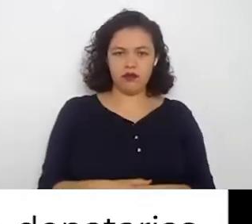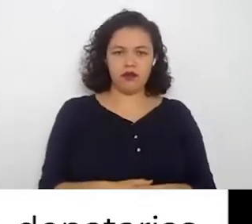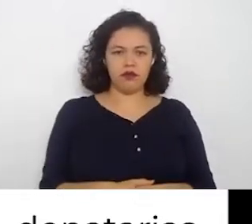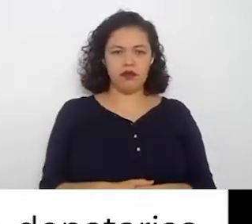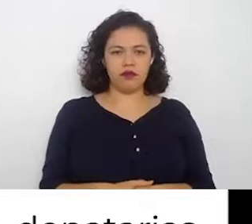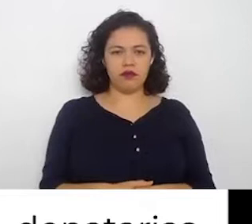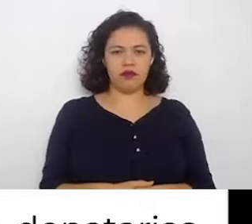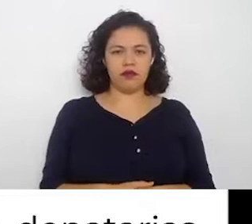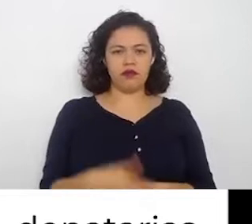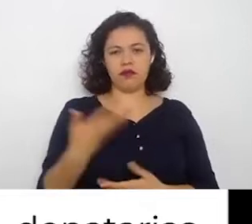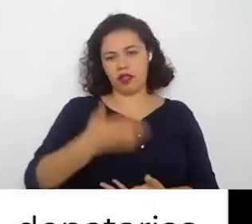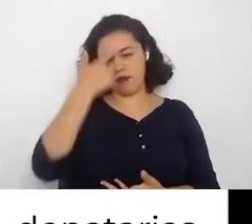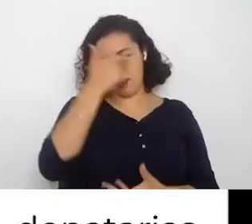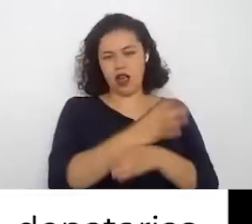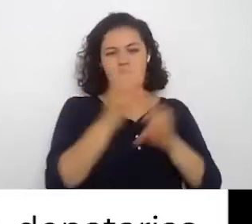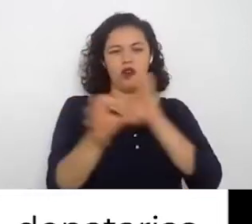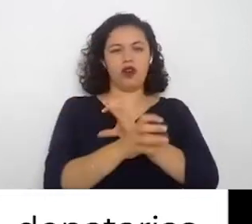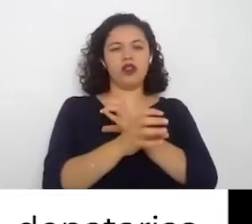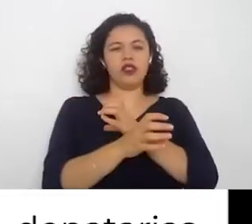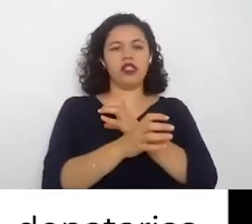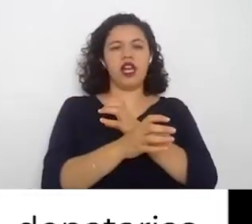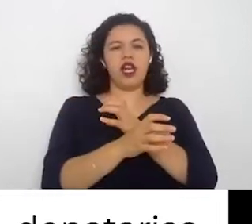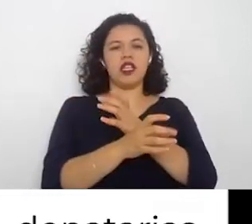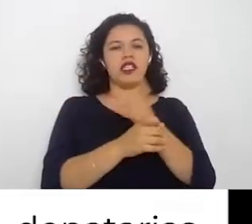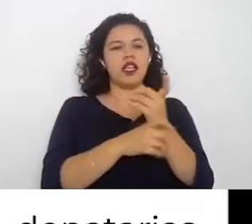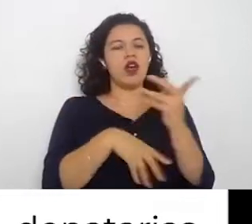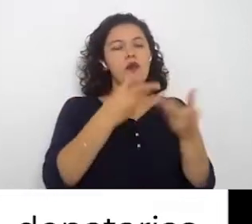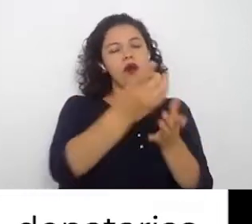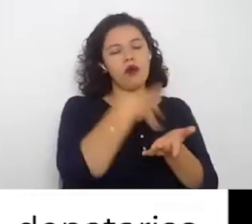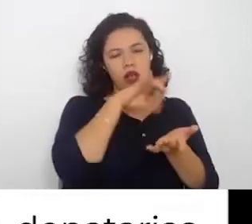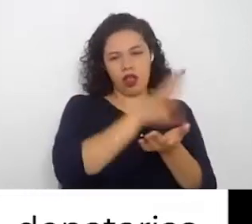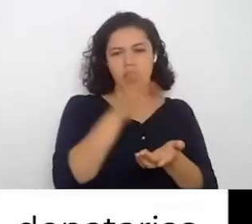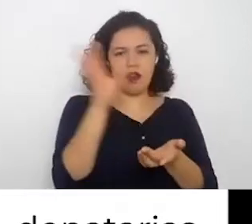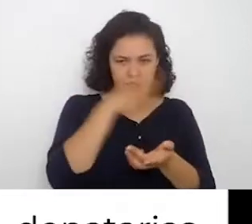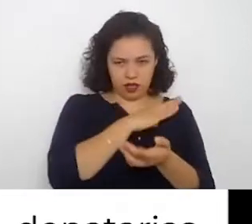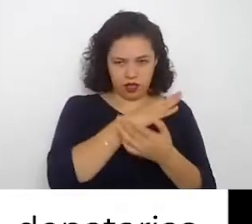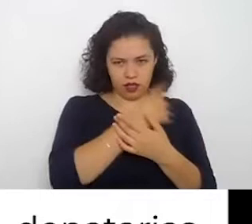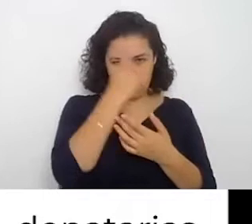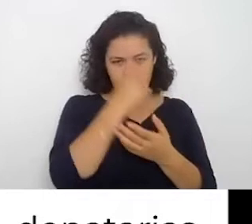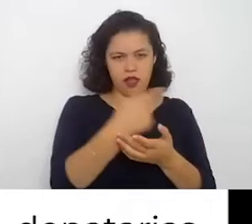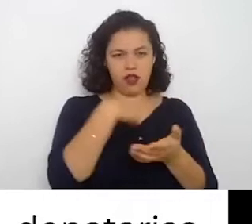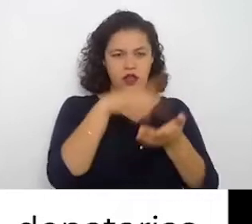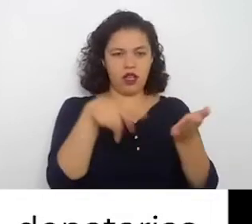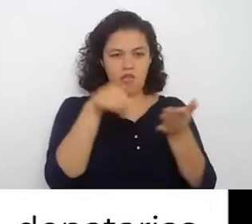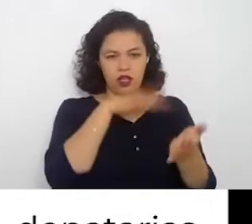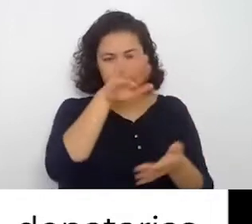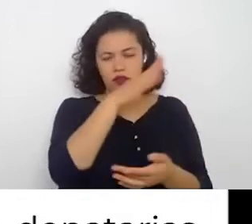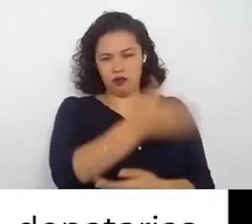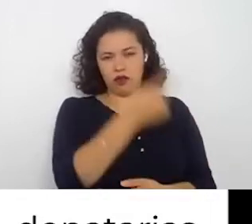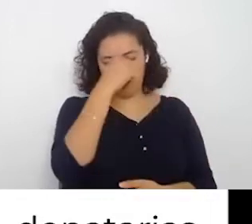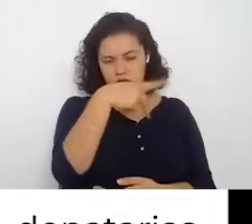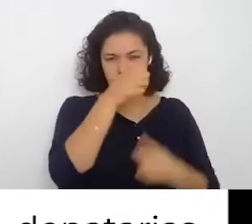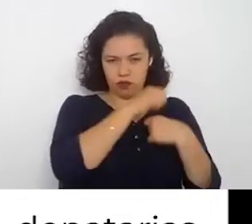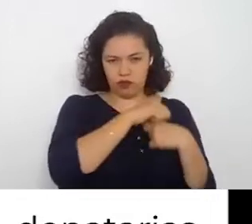esas operaciones simuladas, ¿sí? Dice, para poder solicitar la cancelación de su